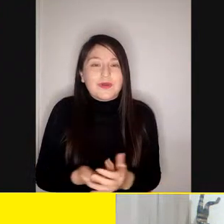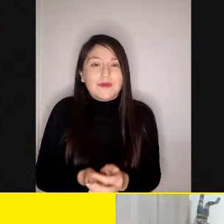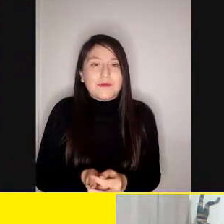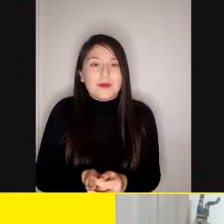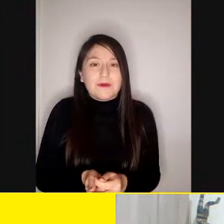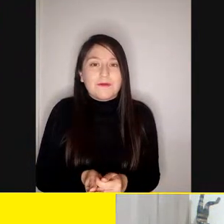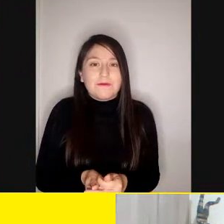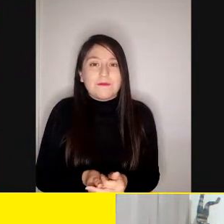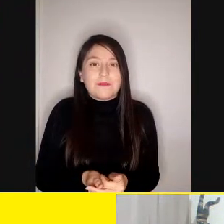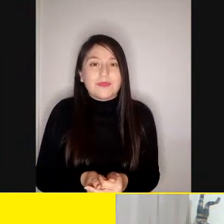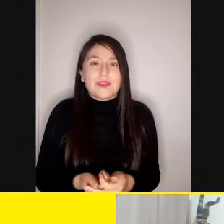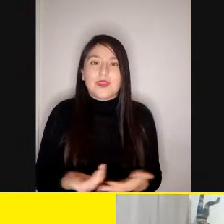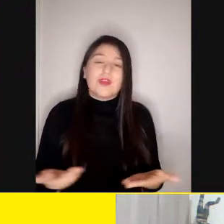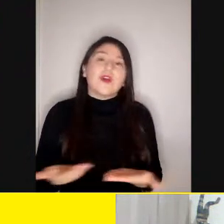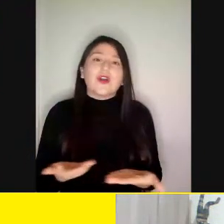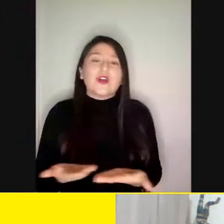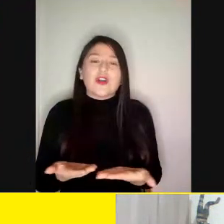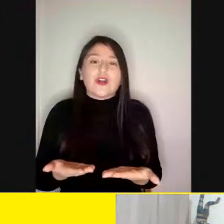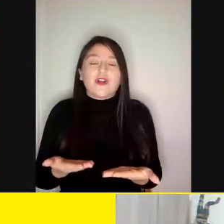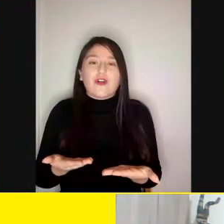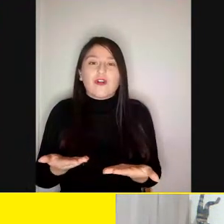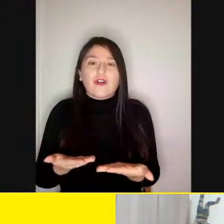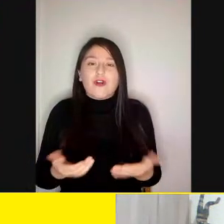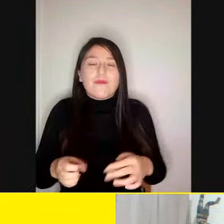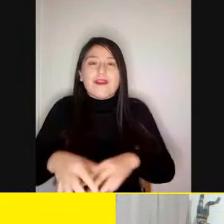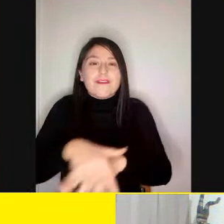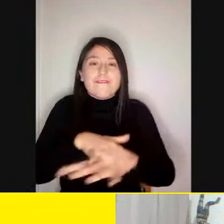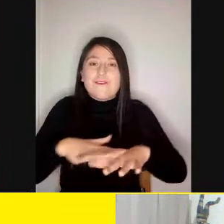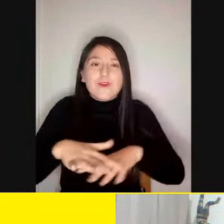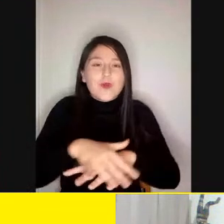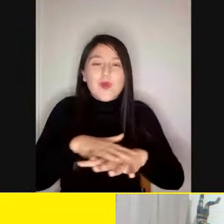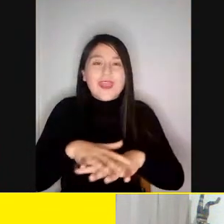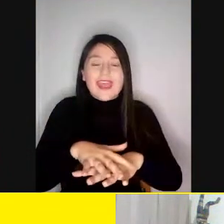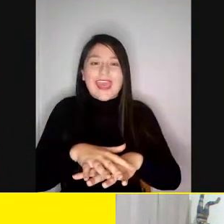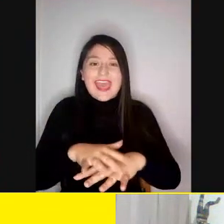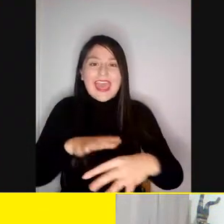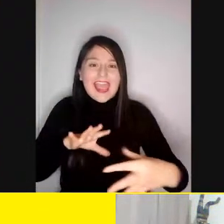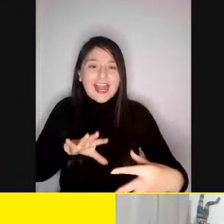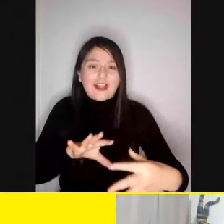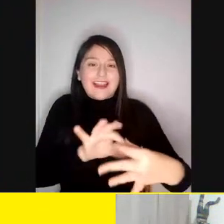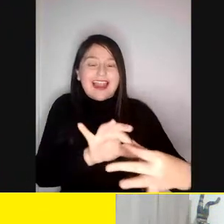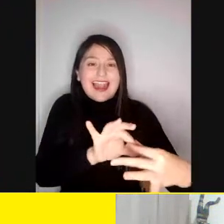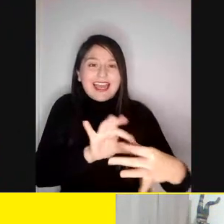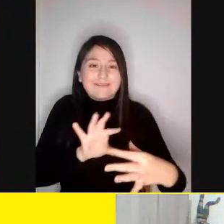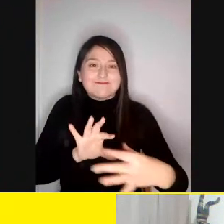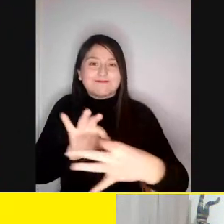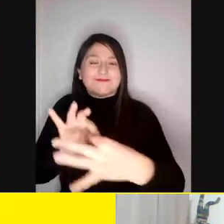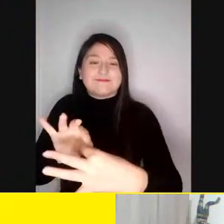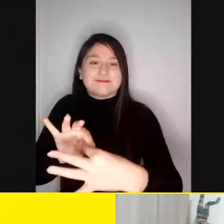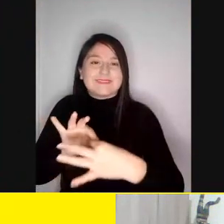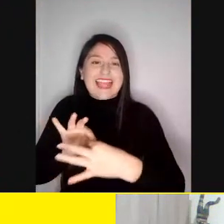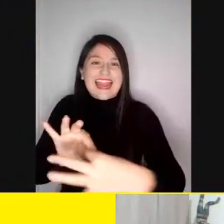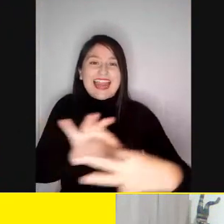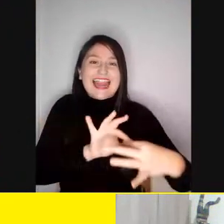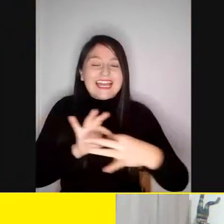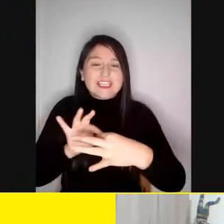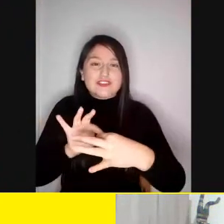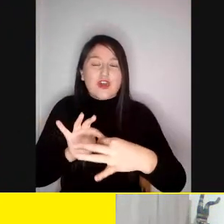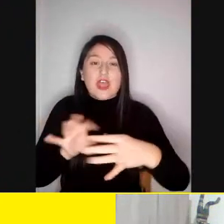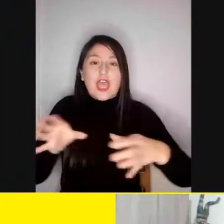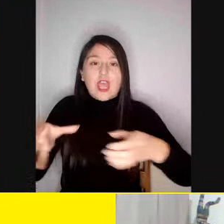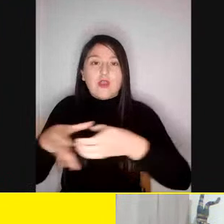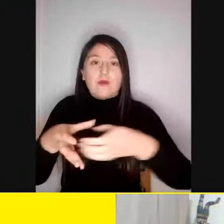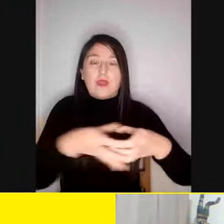en la creación o destrucción de los lazos comunitarios. Porque me imagino a las comunidades